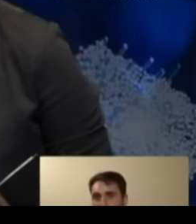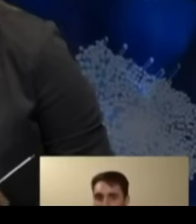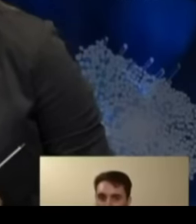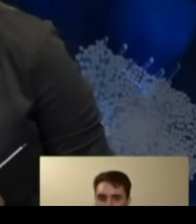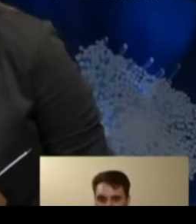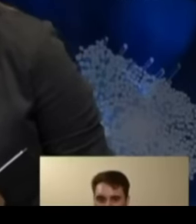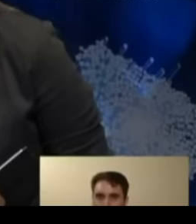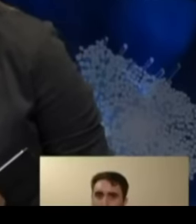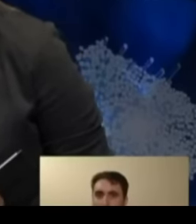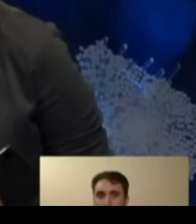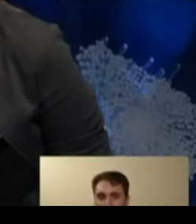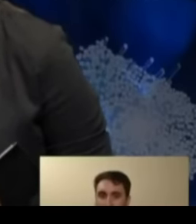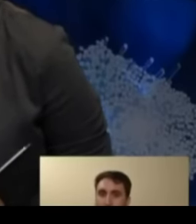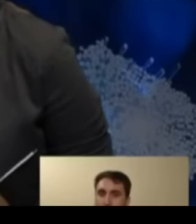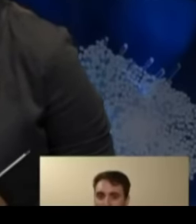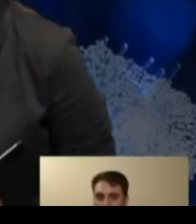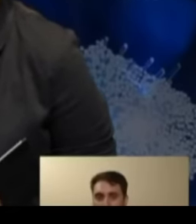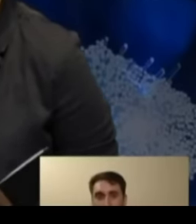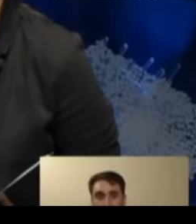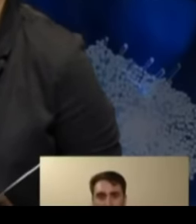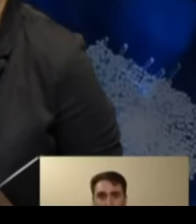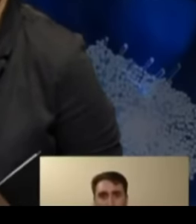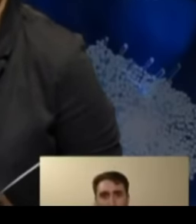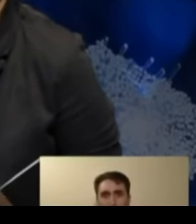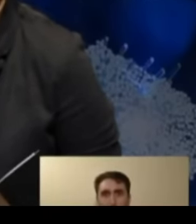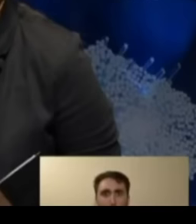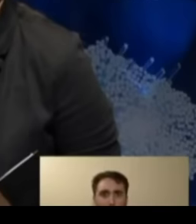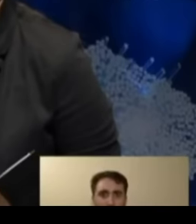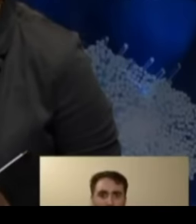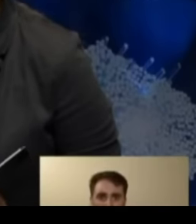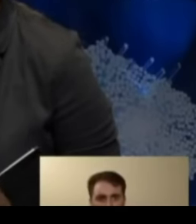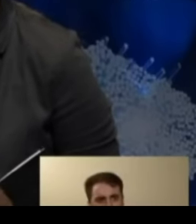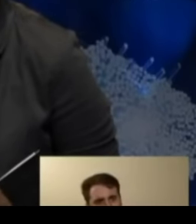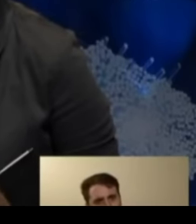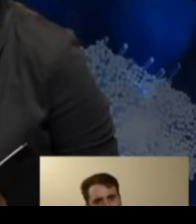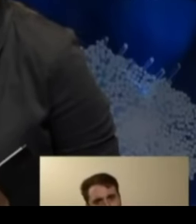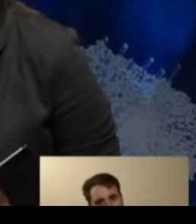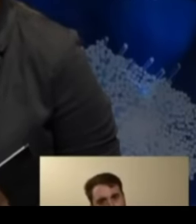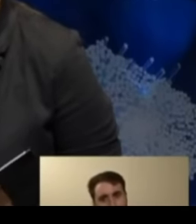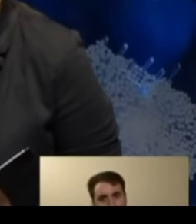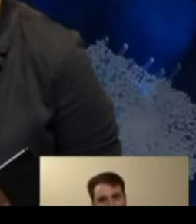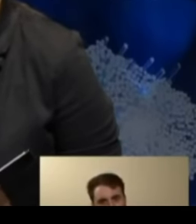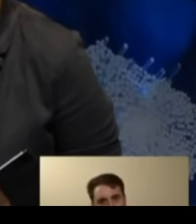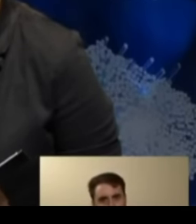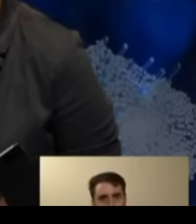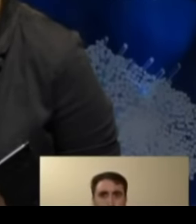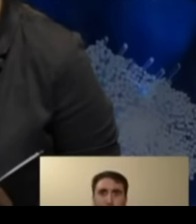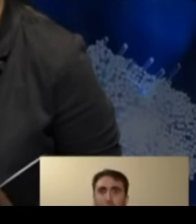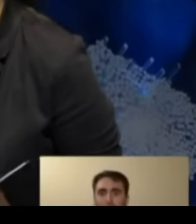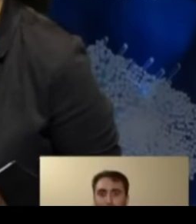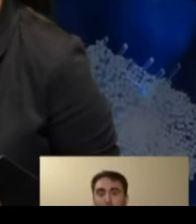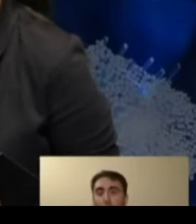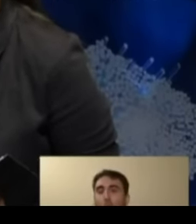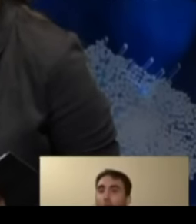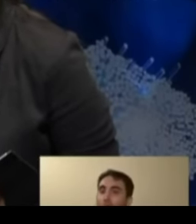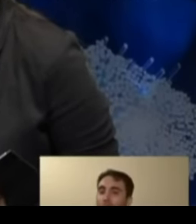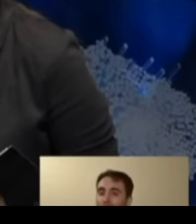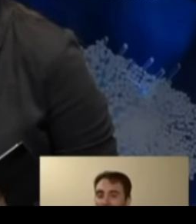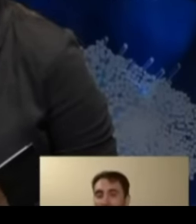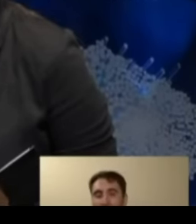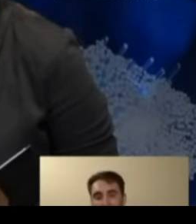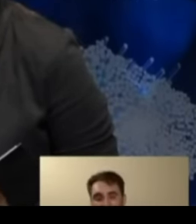buenas noches para todos. Para mí es un placer estar aquí compartiendo esta instancia junto a ustedes. Por supuesto, el